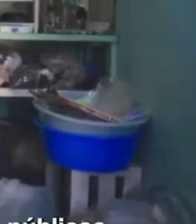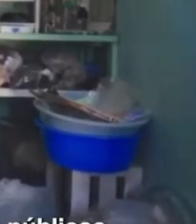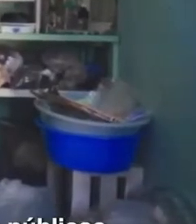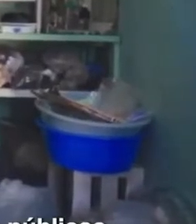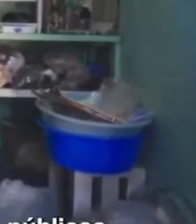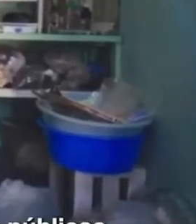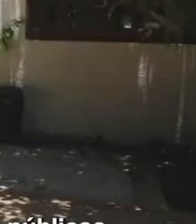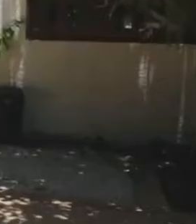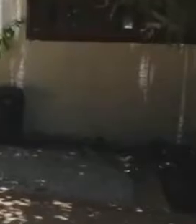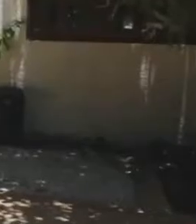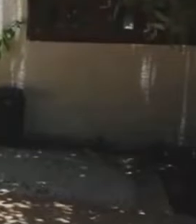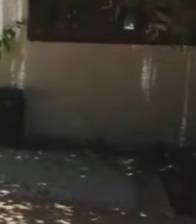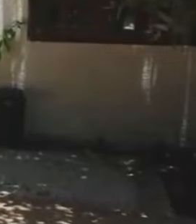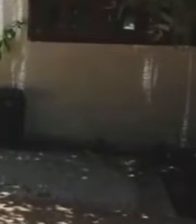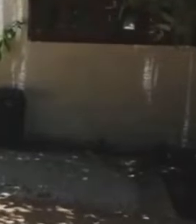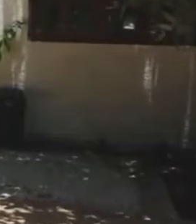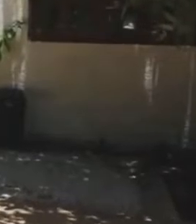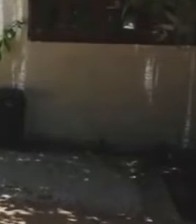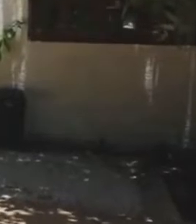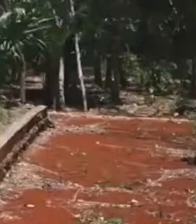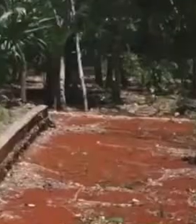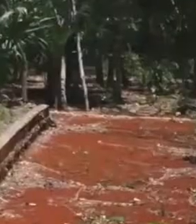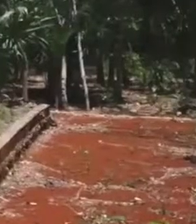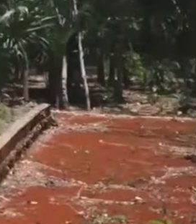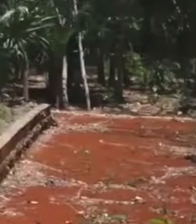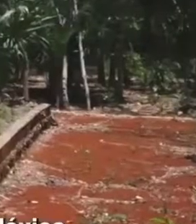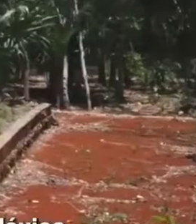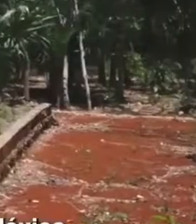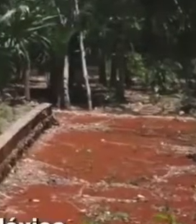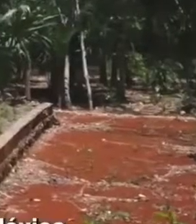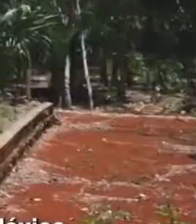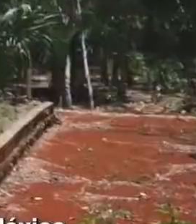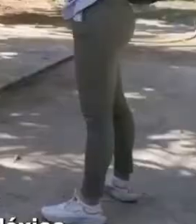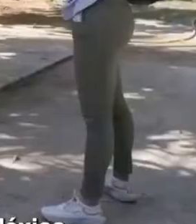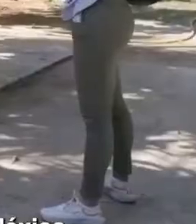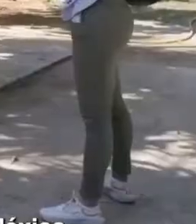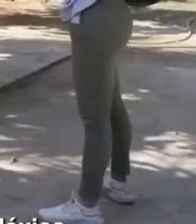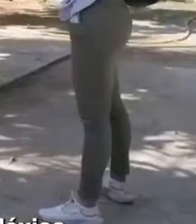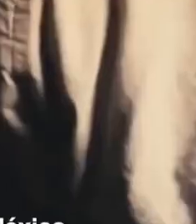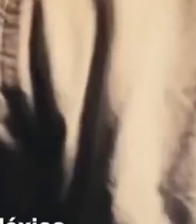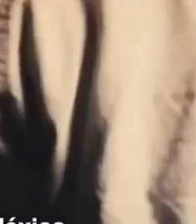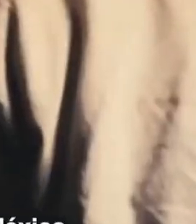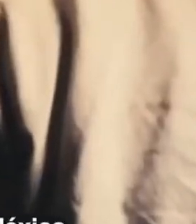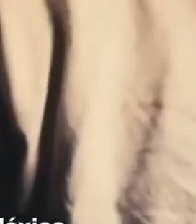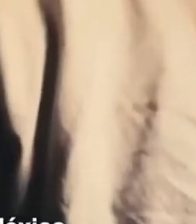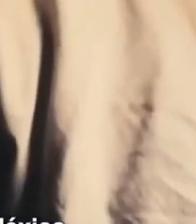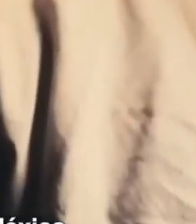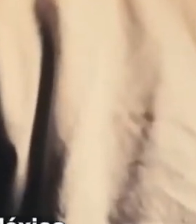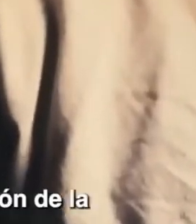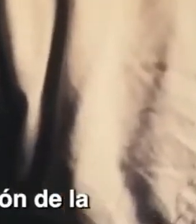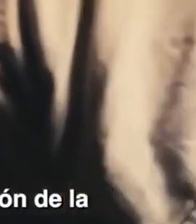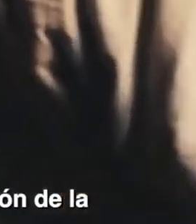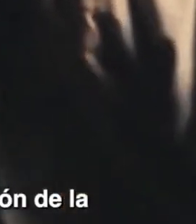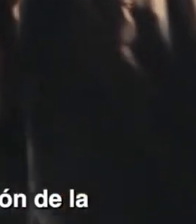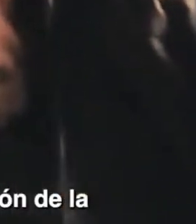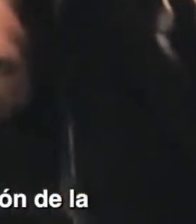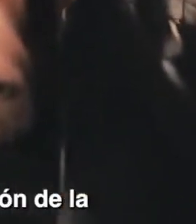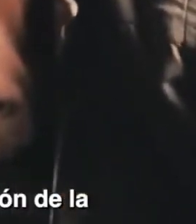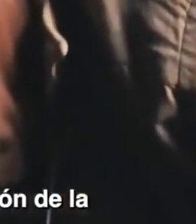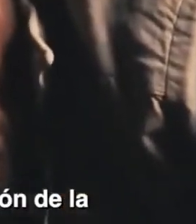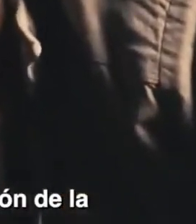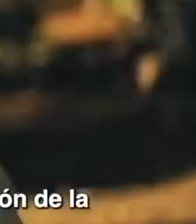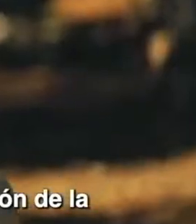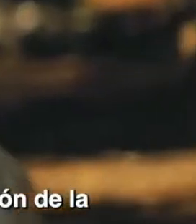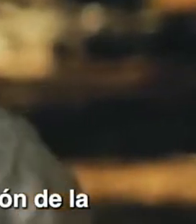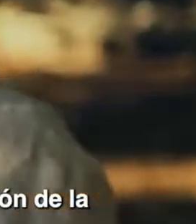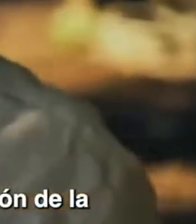financiadas con recursos públicos, así como los saberes ancestrales, se reserven para el bienestar del pueblo de México, con el fin de evitar